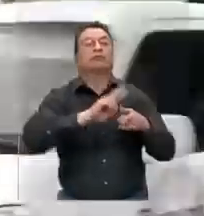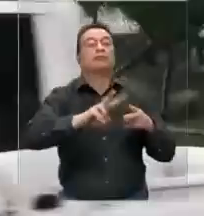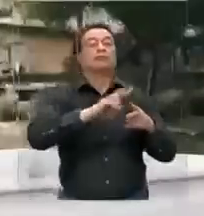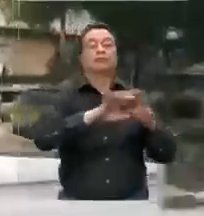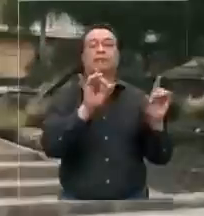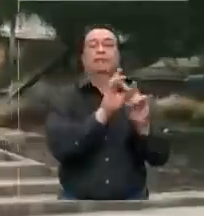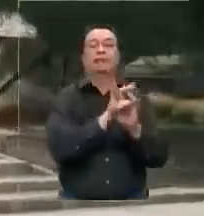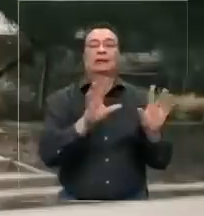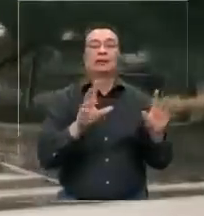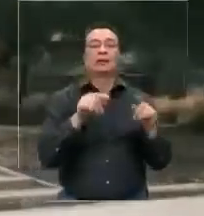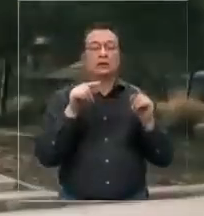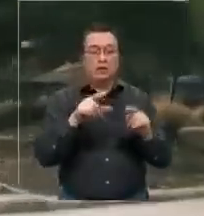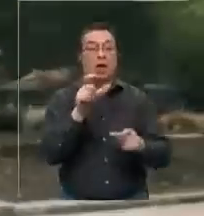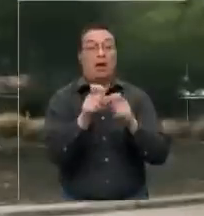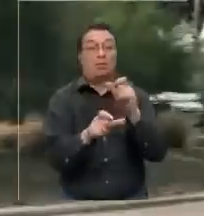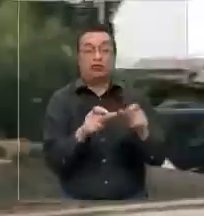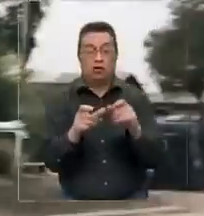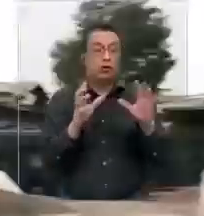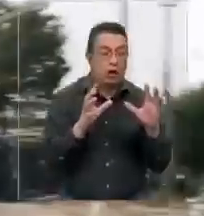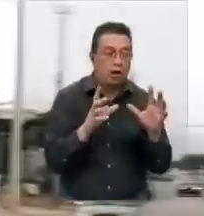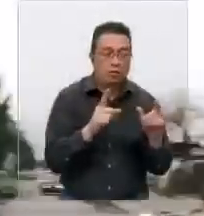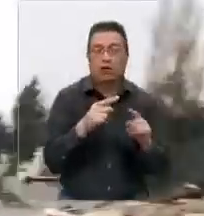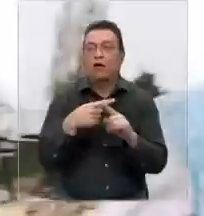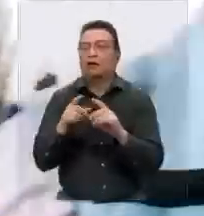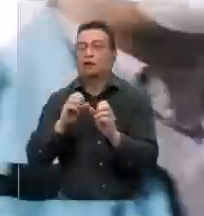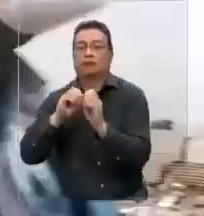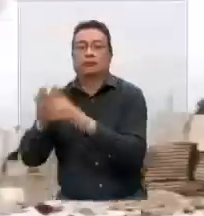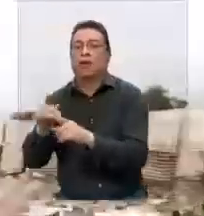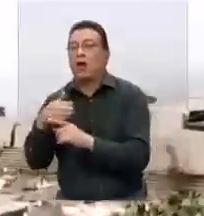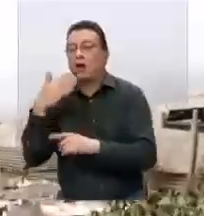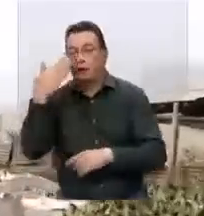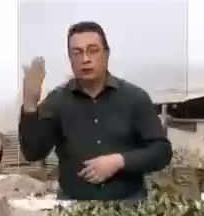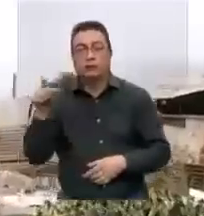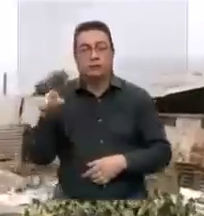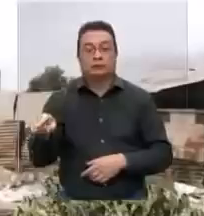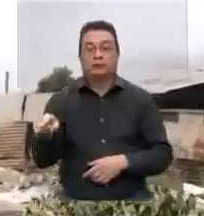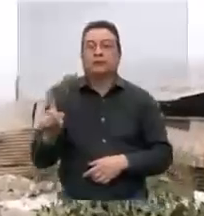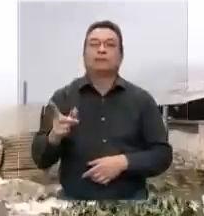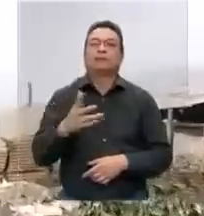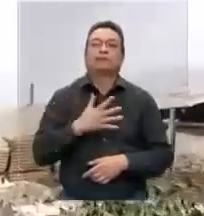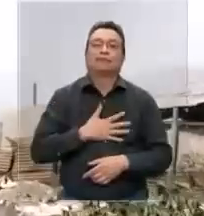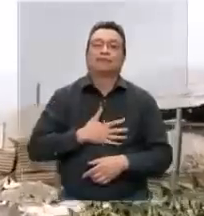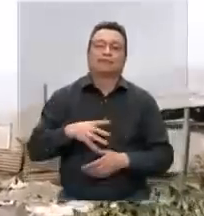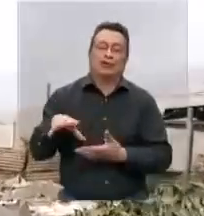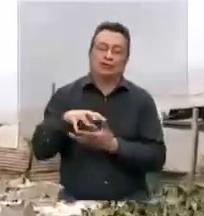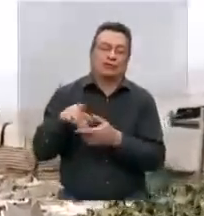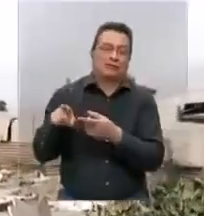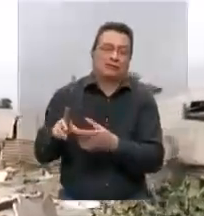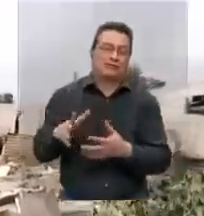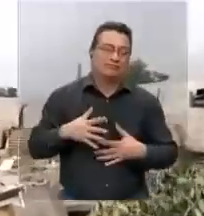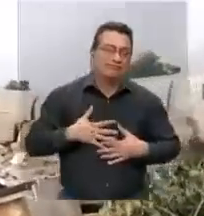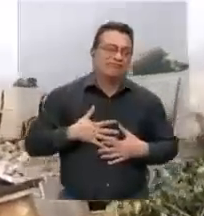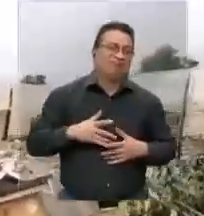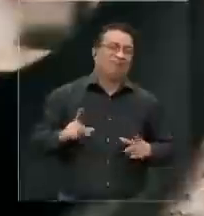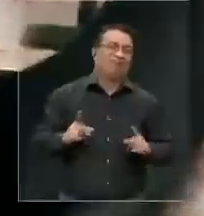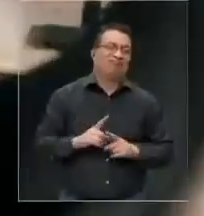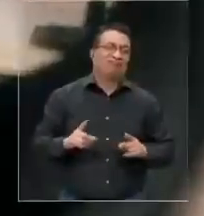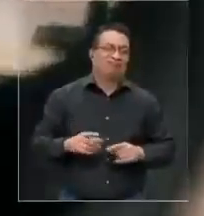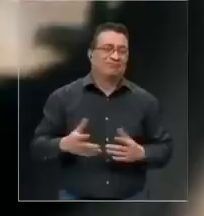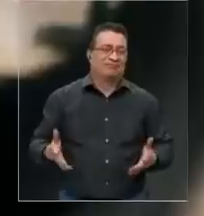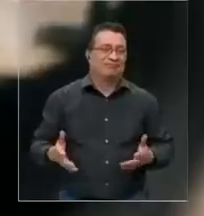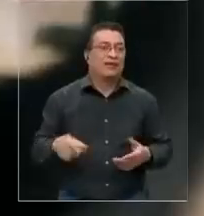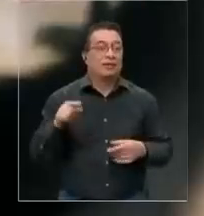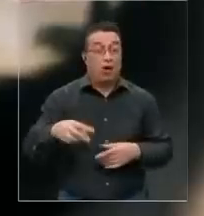lo utilizaba la gente, ¿cierto?, para botar basura. Y aquí tenemos lo que no queremos en la comuna. Claramente, si